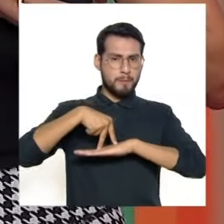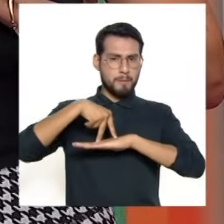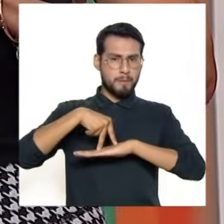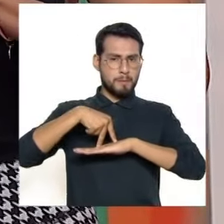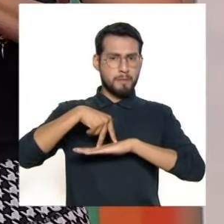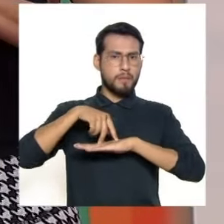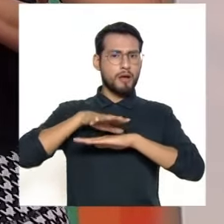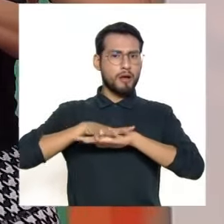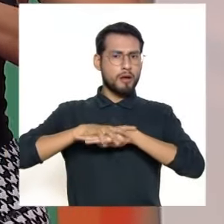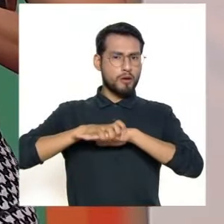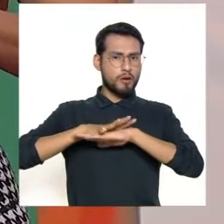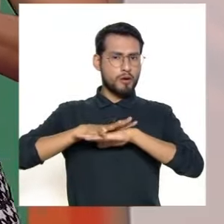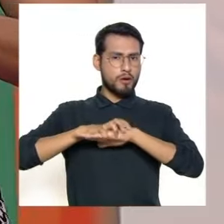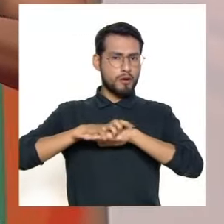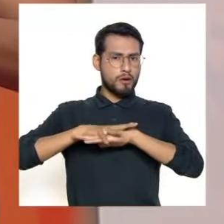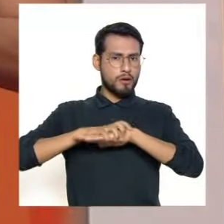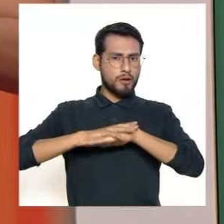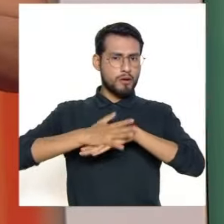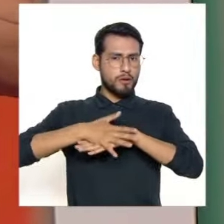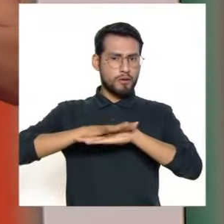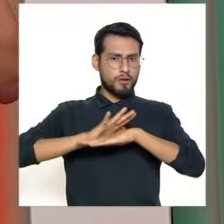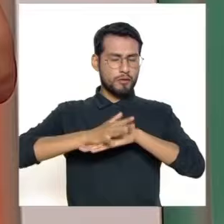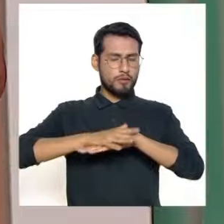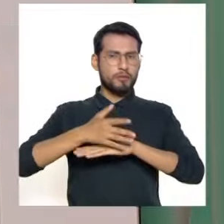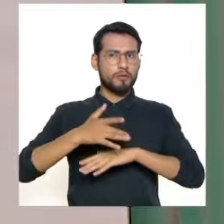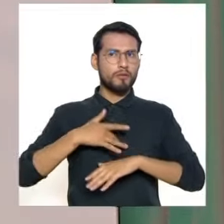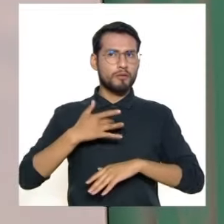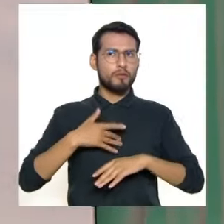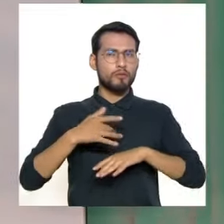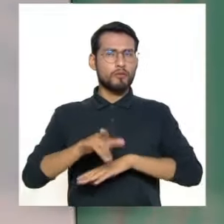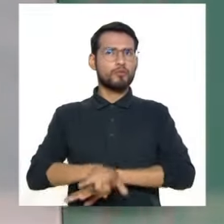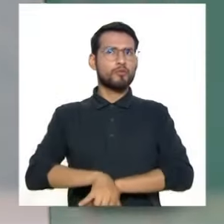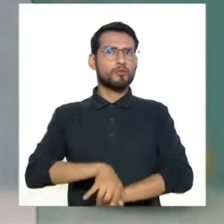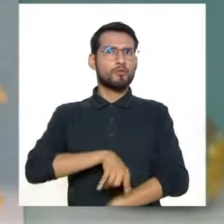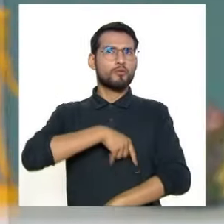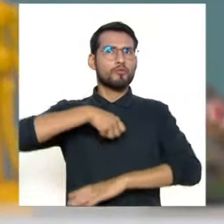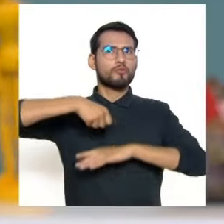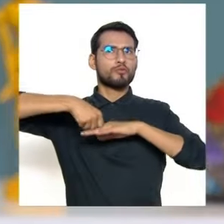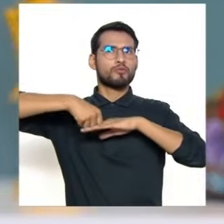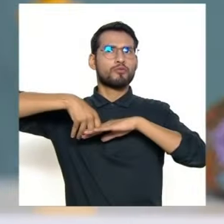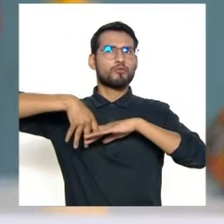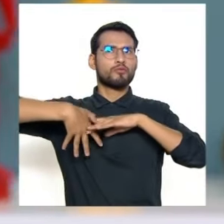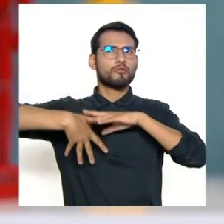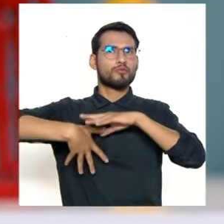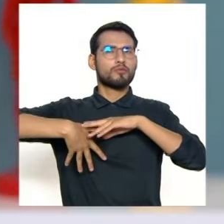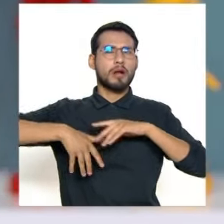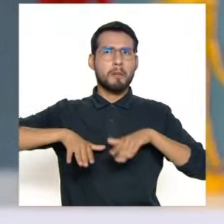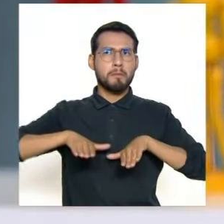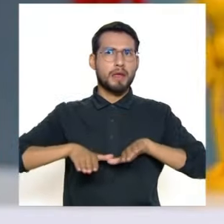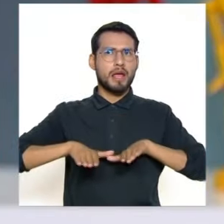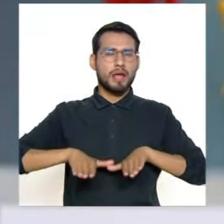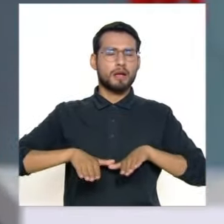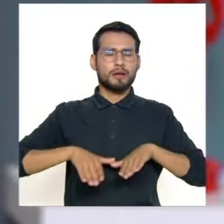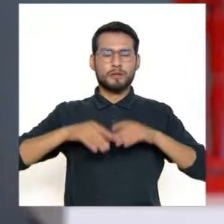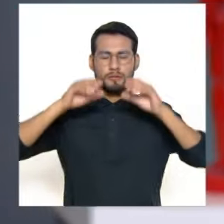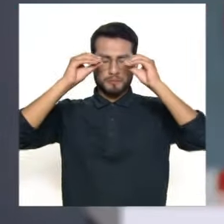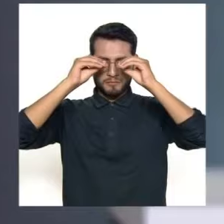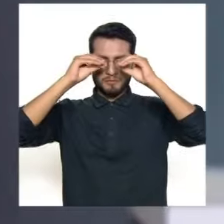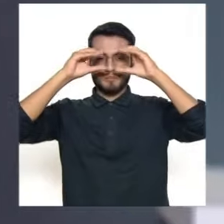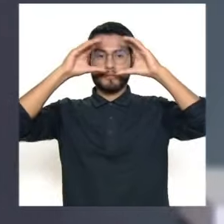deditos fijando los talones como si fueran unas raíces bien pegaditas a la tierra abrimos los